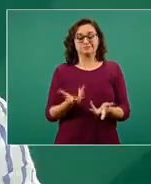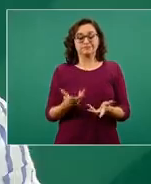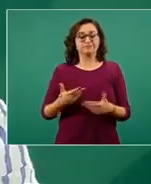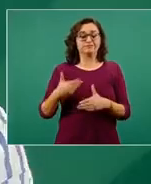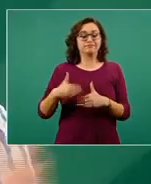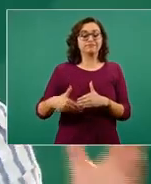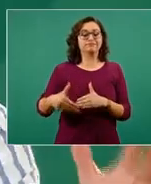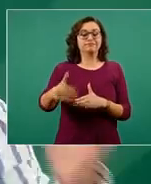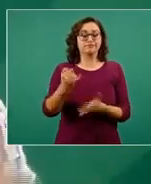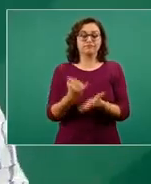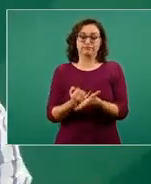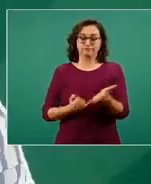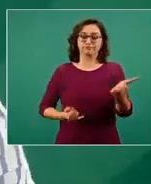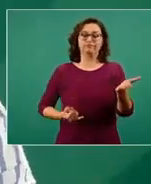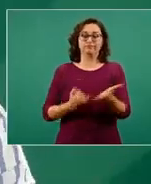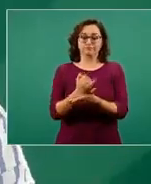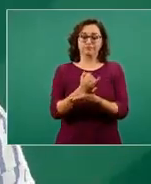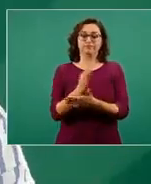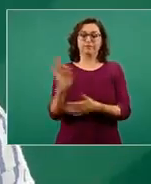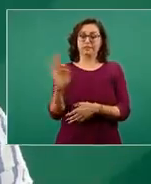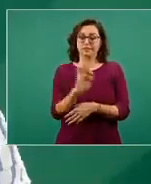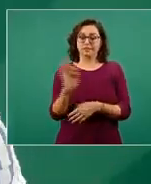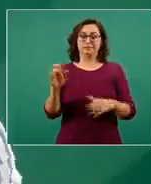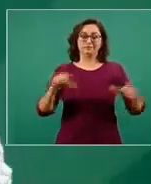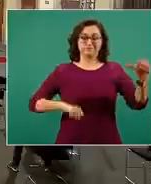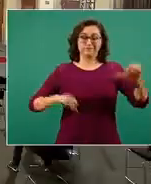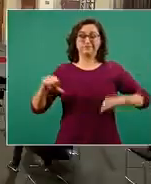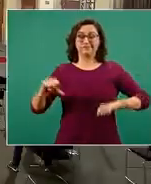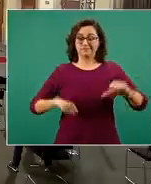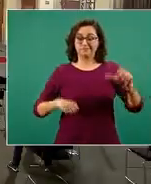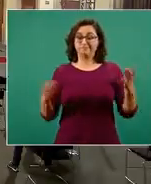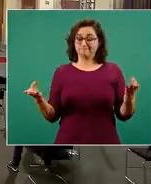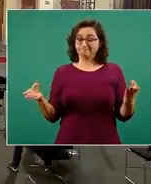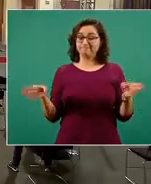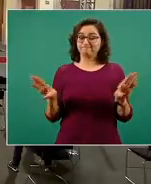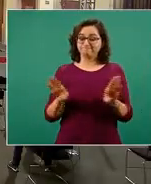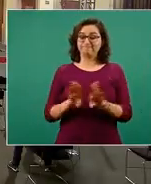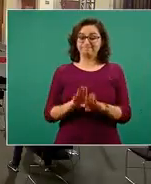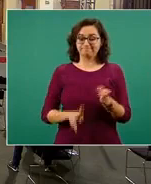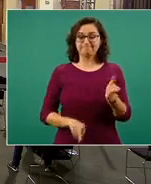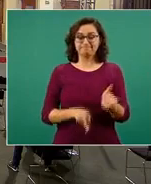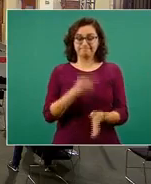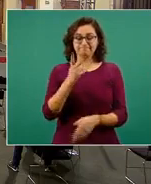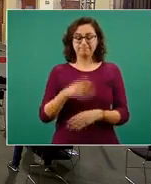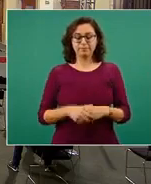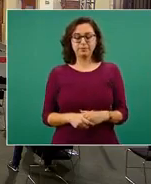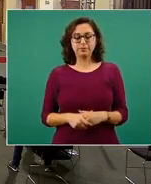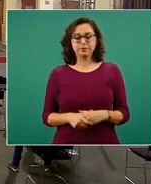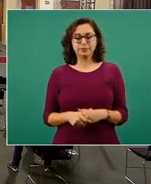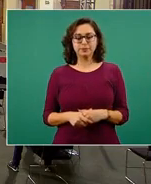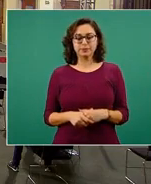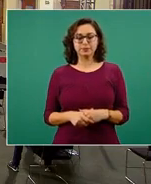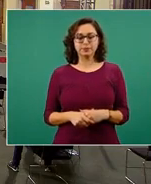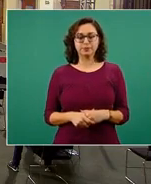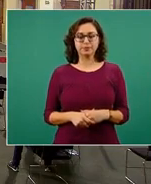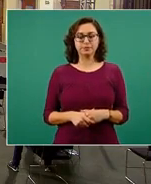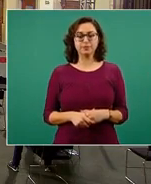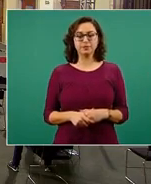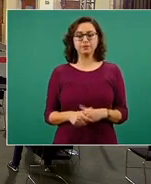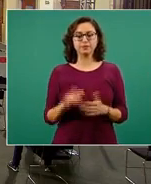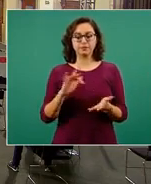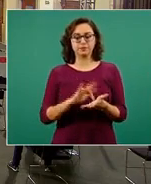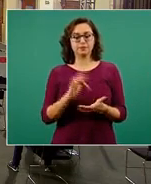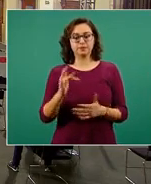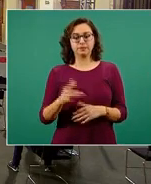tienen que ver con reducir la movilidad. Le doy la palabra a la doctora López Arellano, si es tan amable. Sí, gracias. Bueno, en la Ciudad